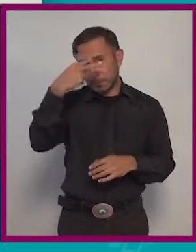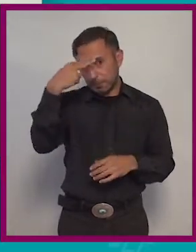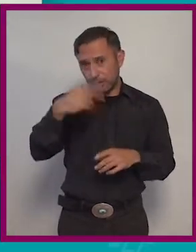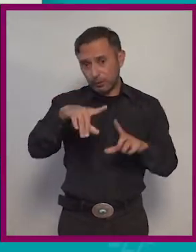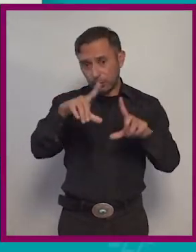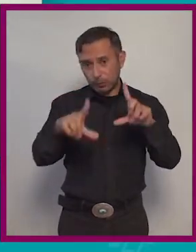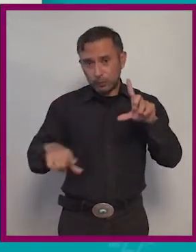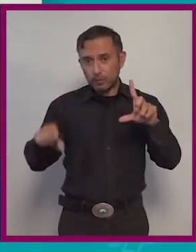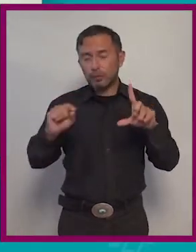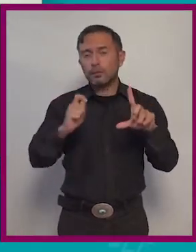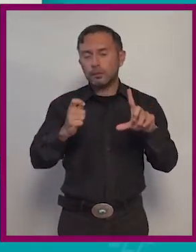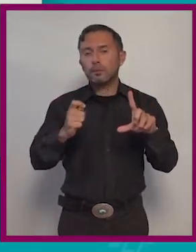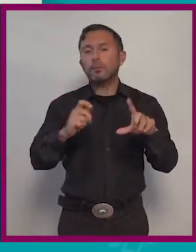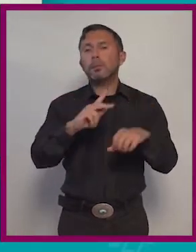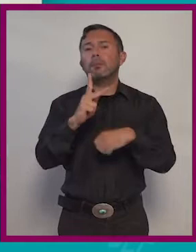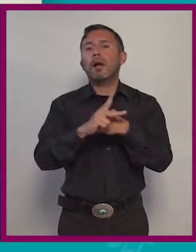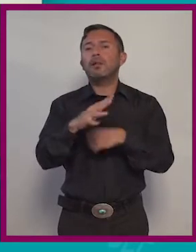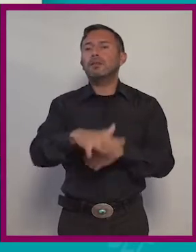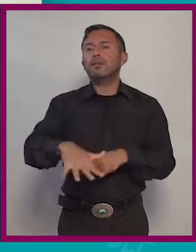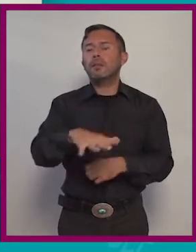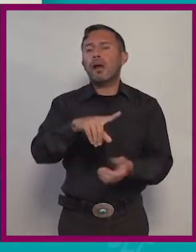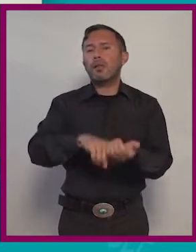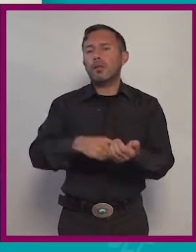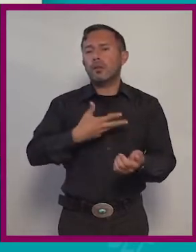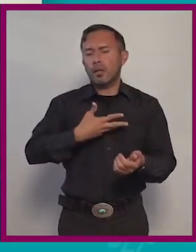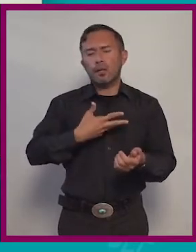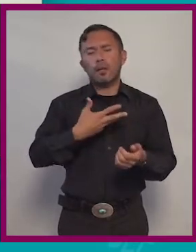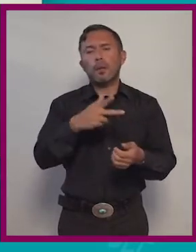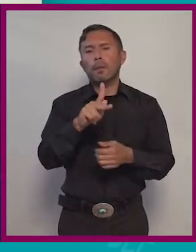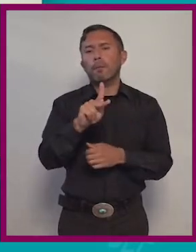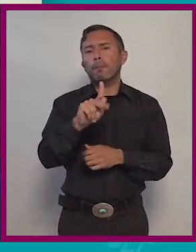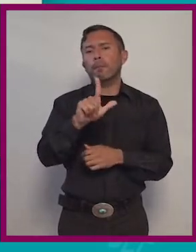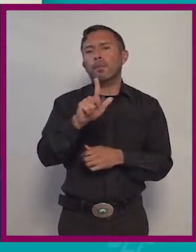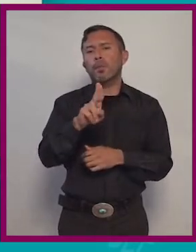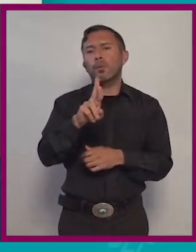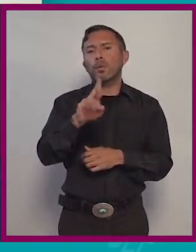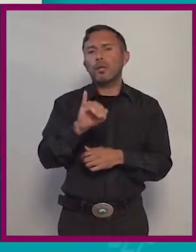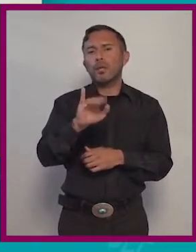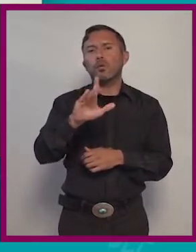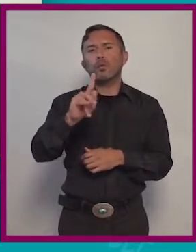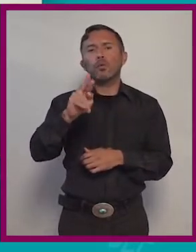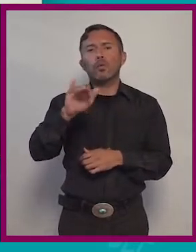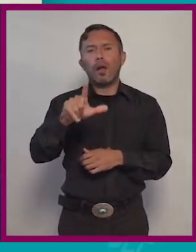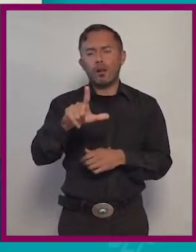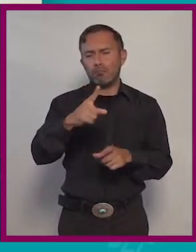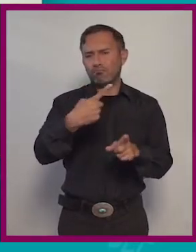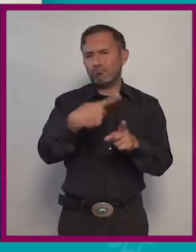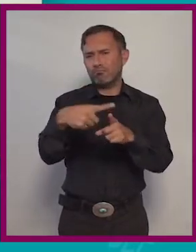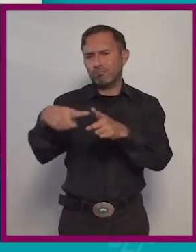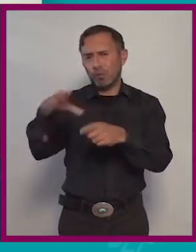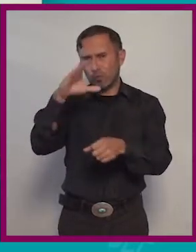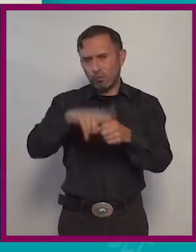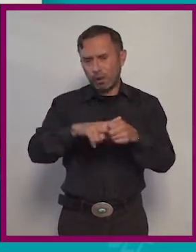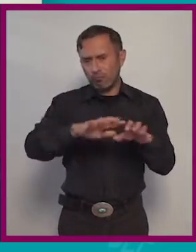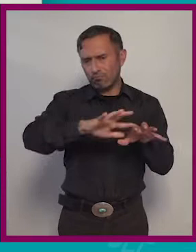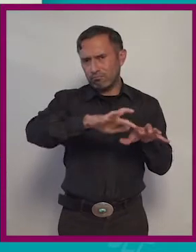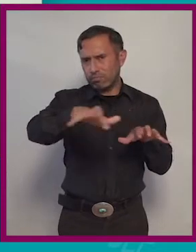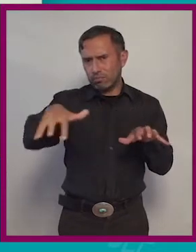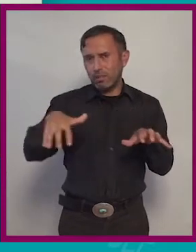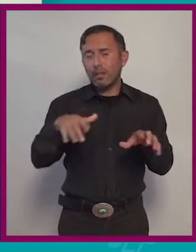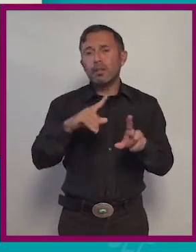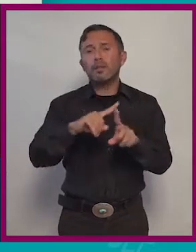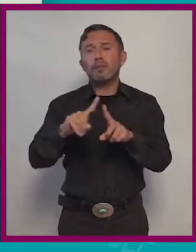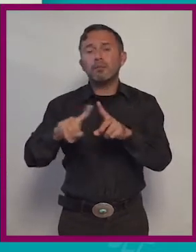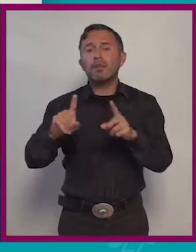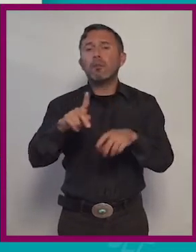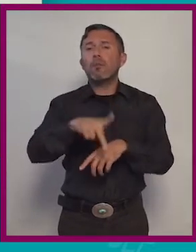es una nación que está compuesta de manera pluricultural, ¿no? Que está sustentada originalmente en los pueblos indígenas, que son